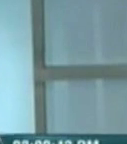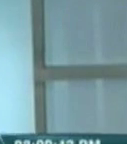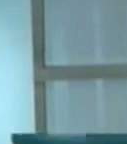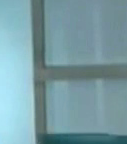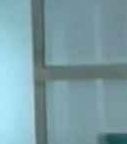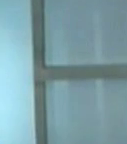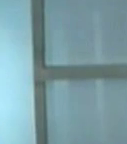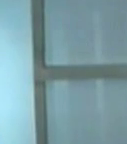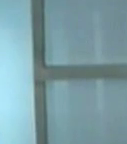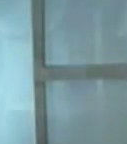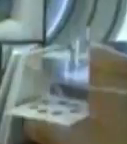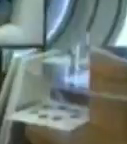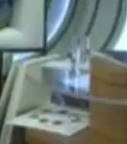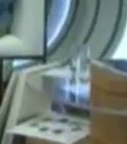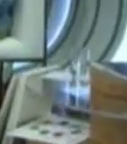Chao.